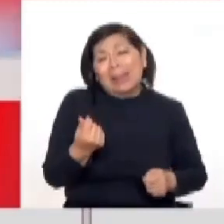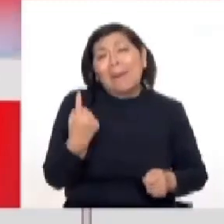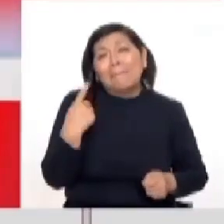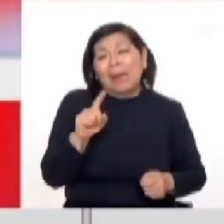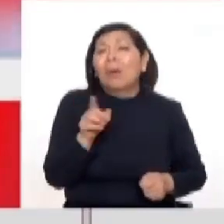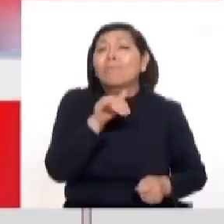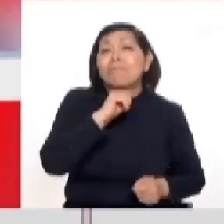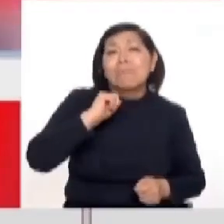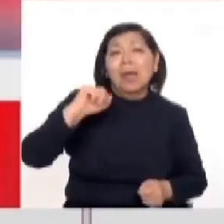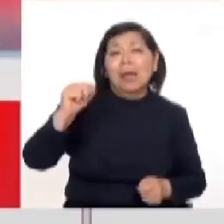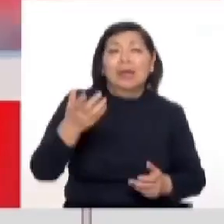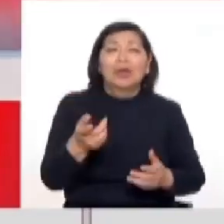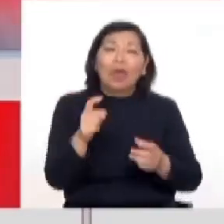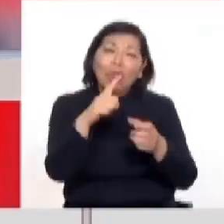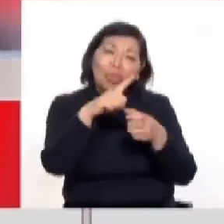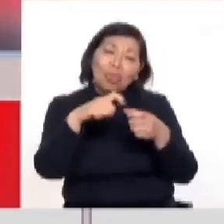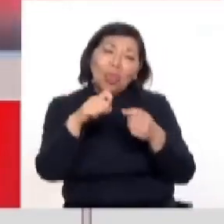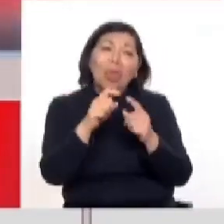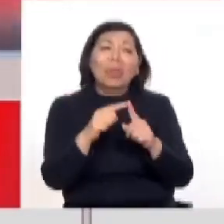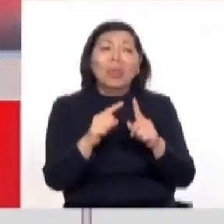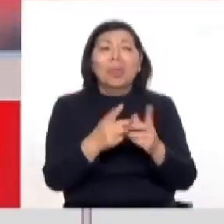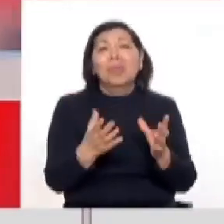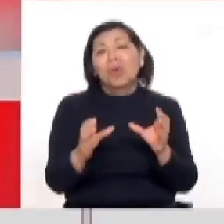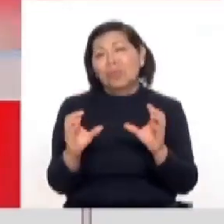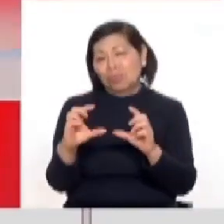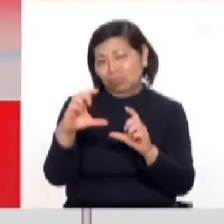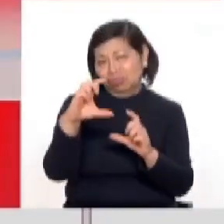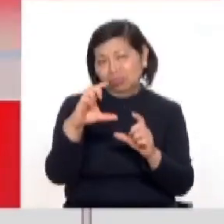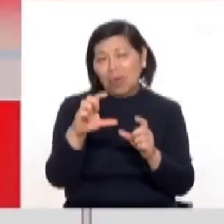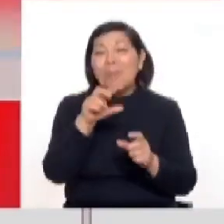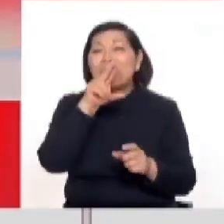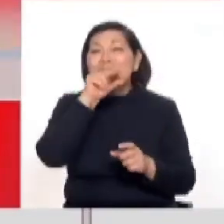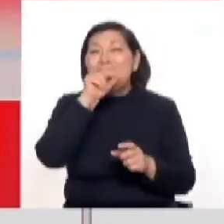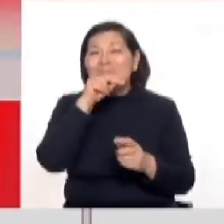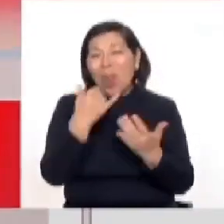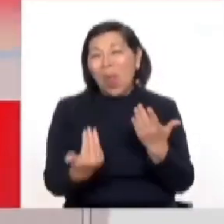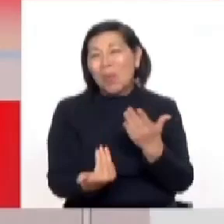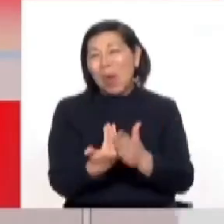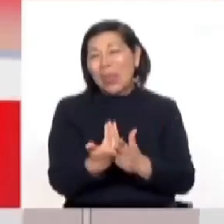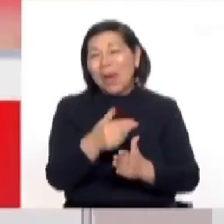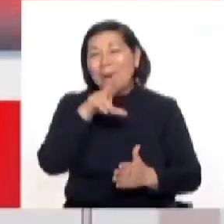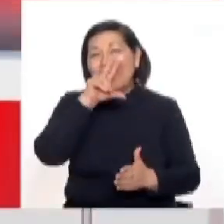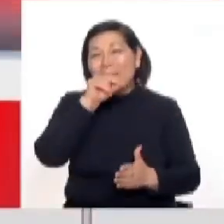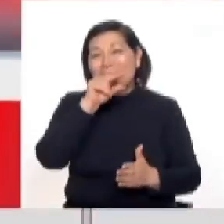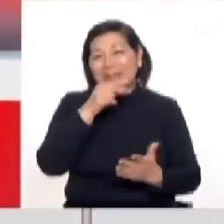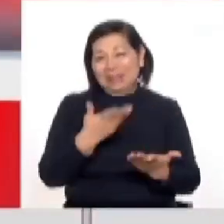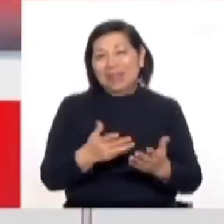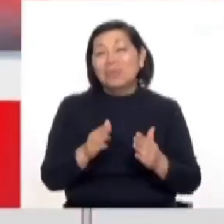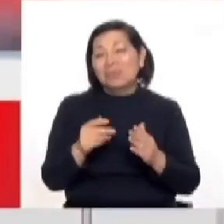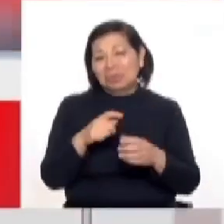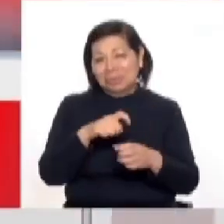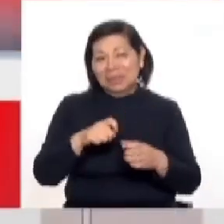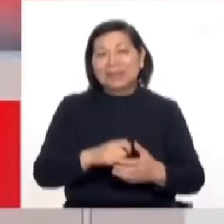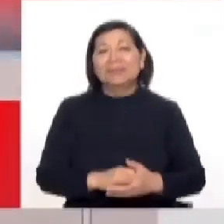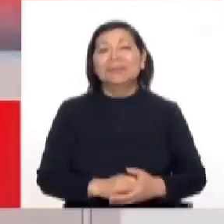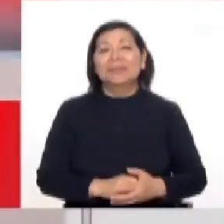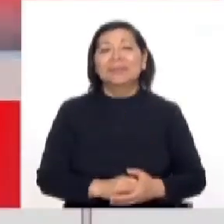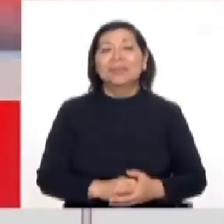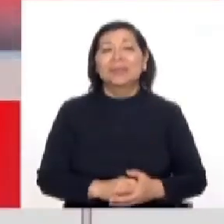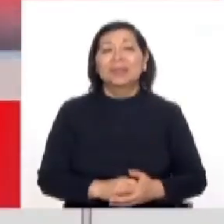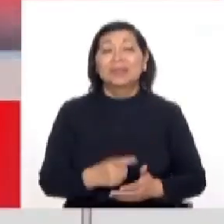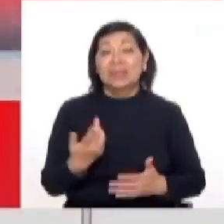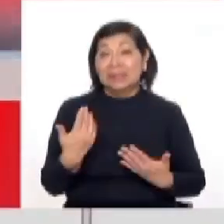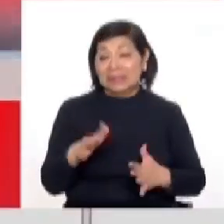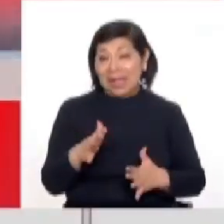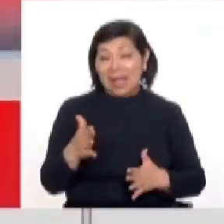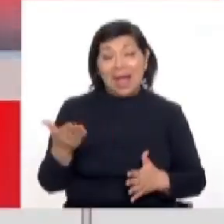con diseñitos diferentes, son modelos únicos que lo estoy, ¿no?, trabajándolo en casa. Okay. Leonardo, tú